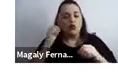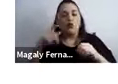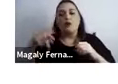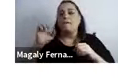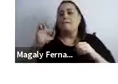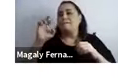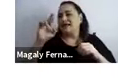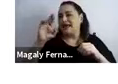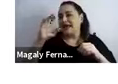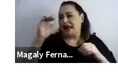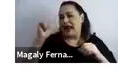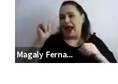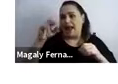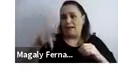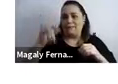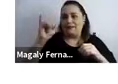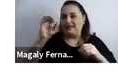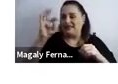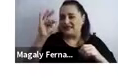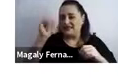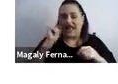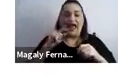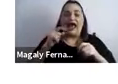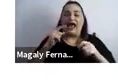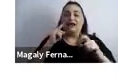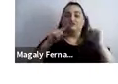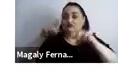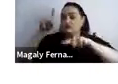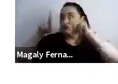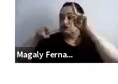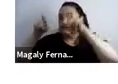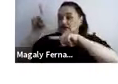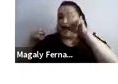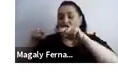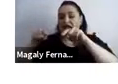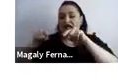teníamos muy apurados ciertas estimaciones